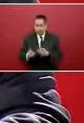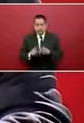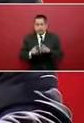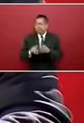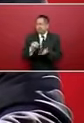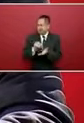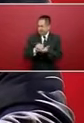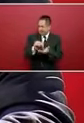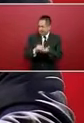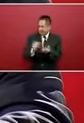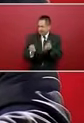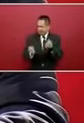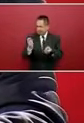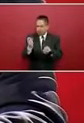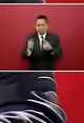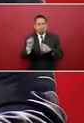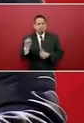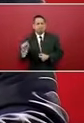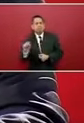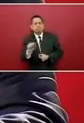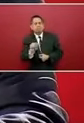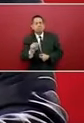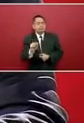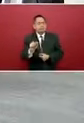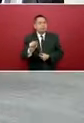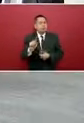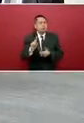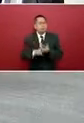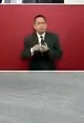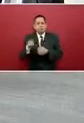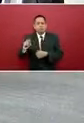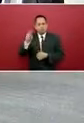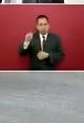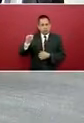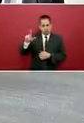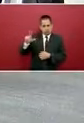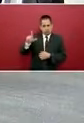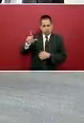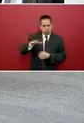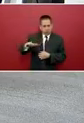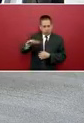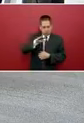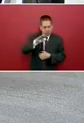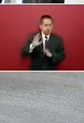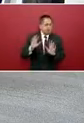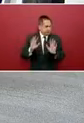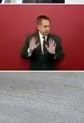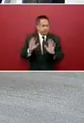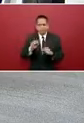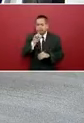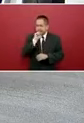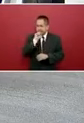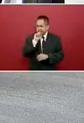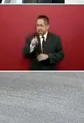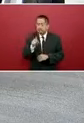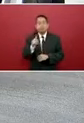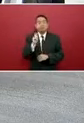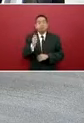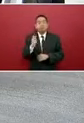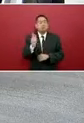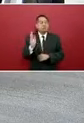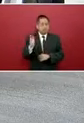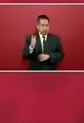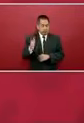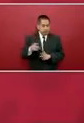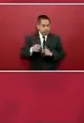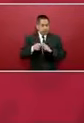tenemos todavía algún problema en Nuevo León, pero también ya